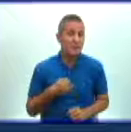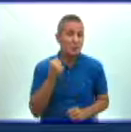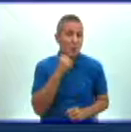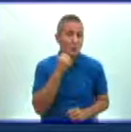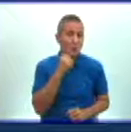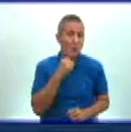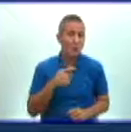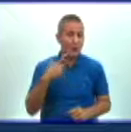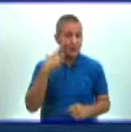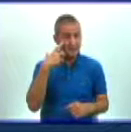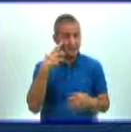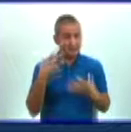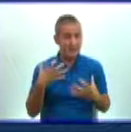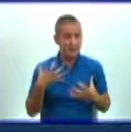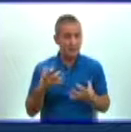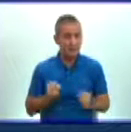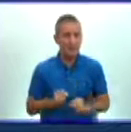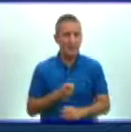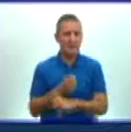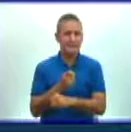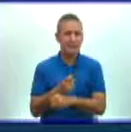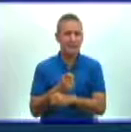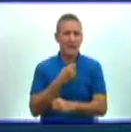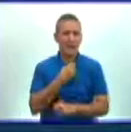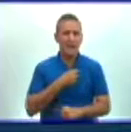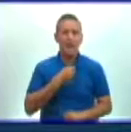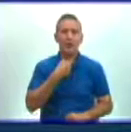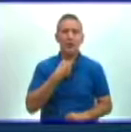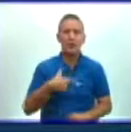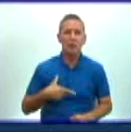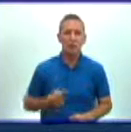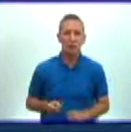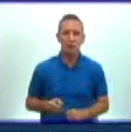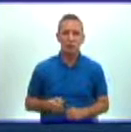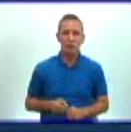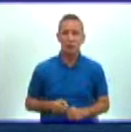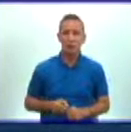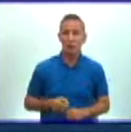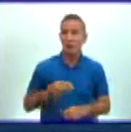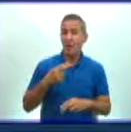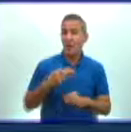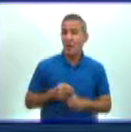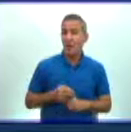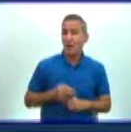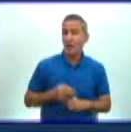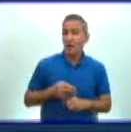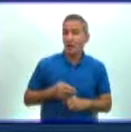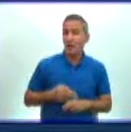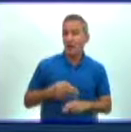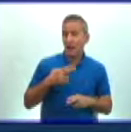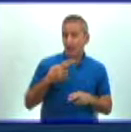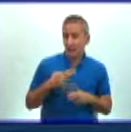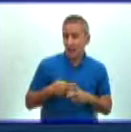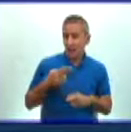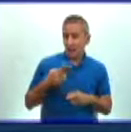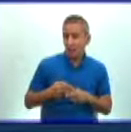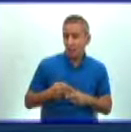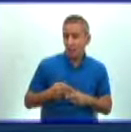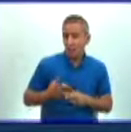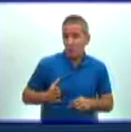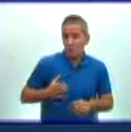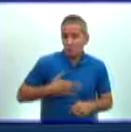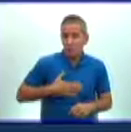Y miren aquí, el pronombre posesivo, su. Además, como